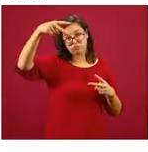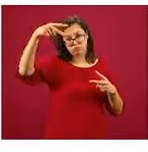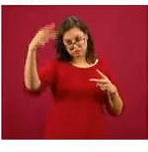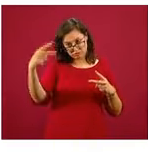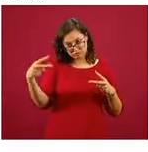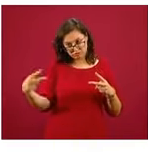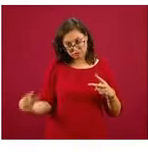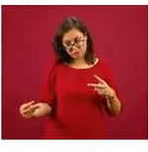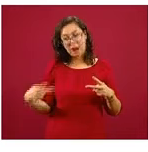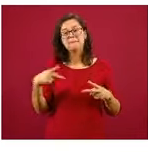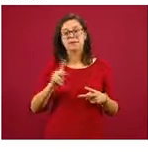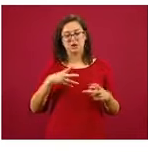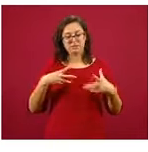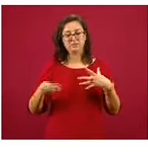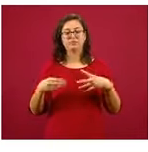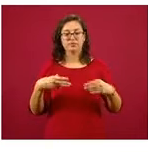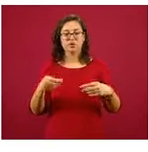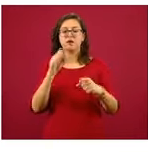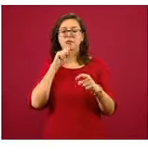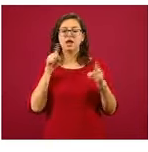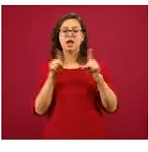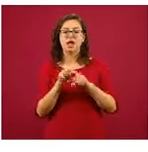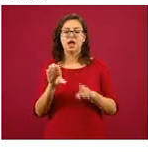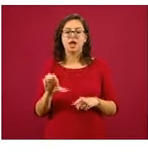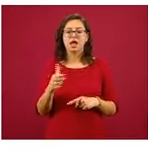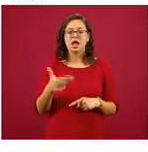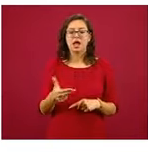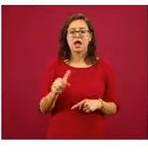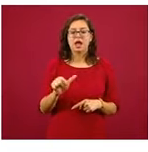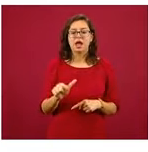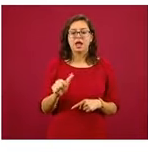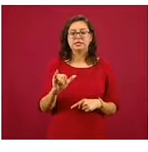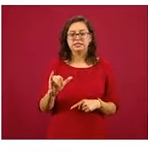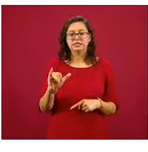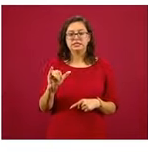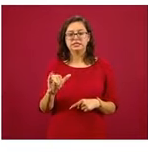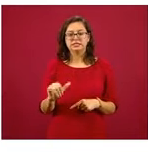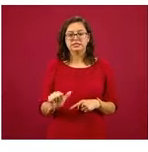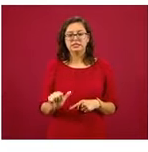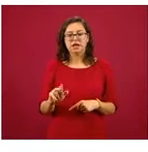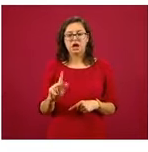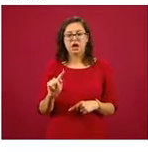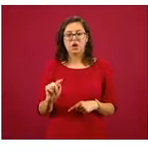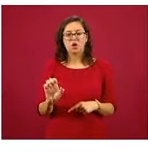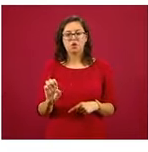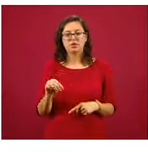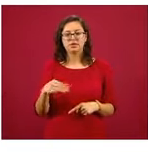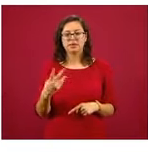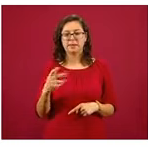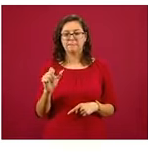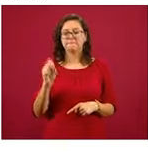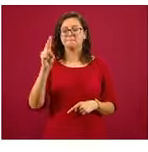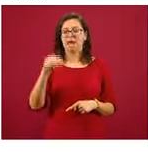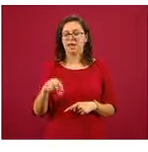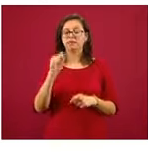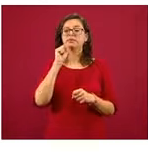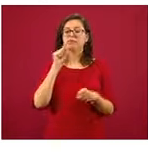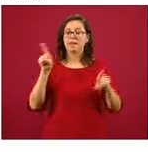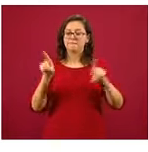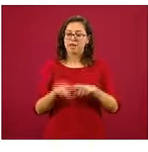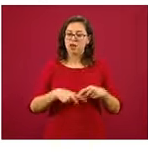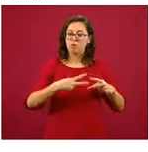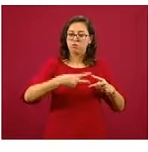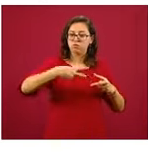transmisión. Chiautempan, podemos ver que también tuvo una tendencia ascendente hasta la semana 24 y 25, pero empezó a controlar